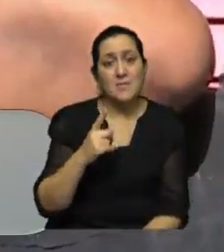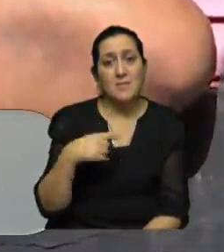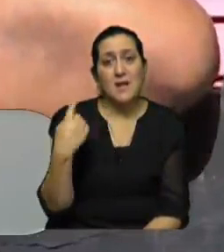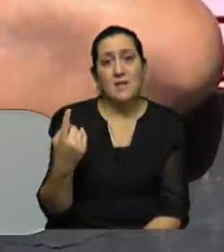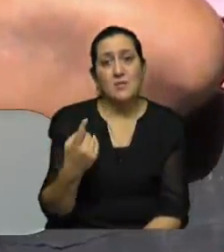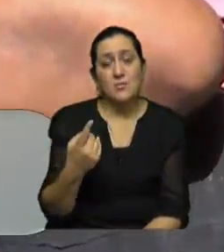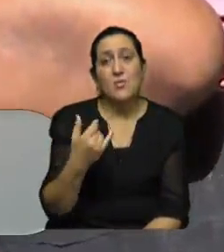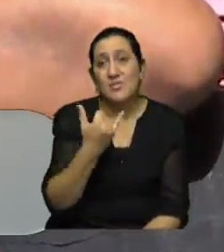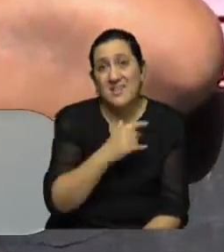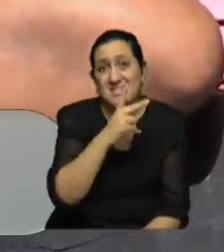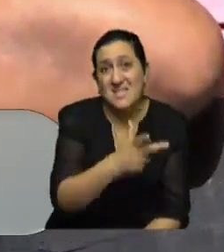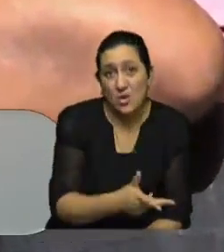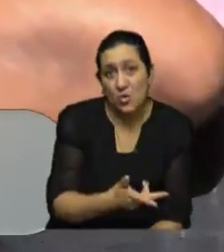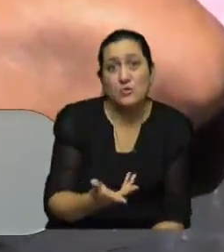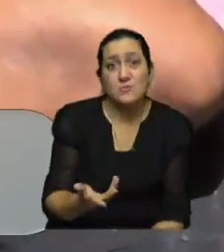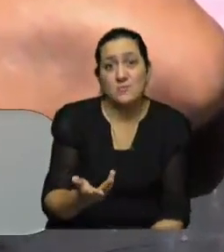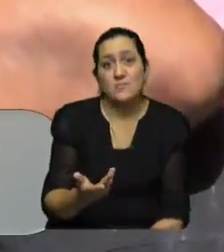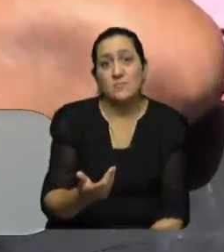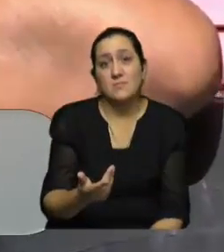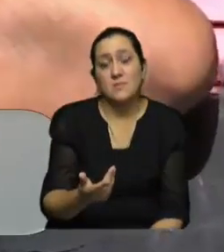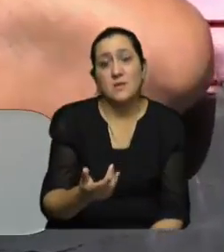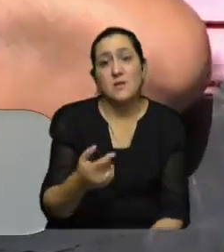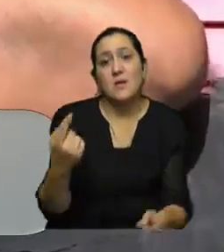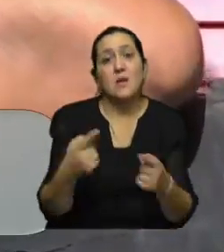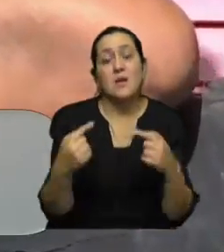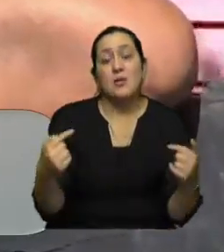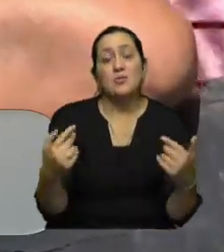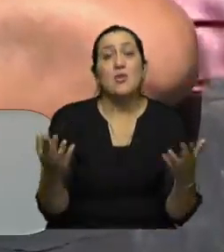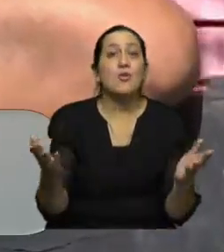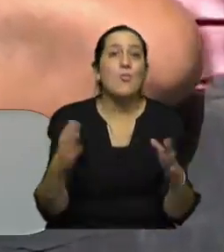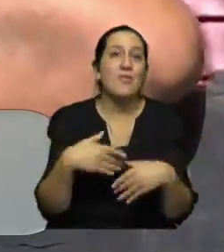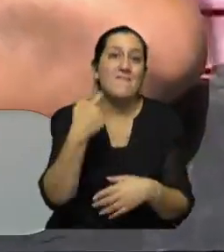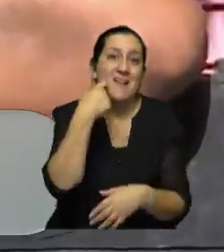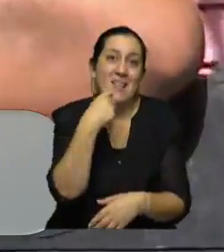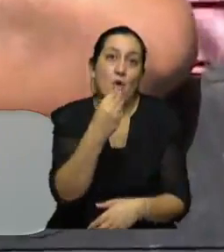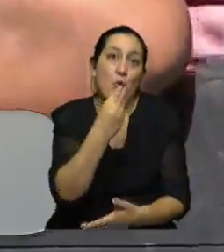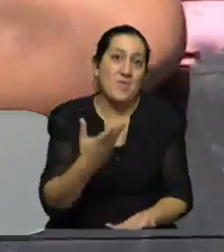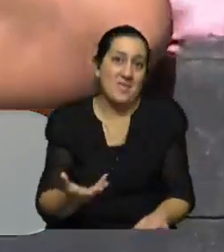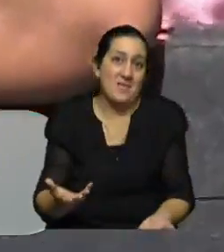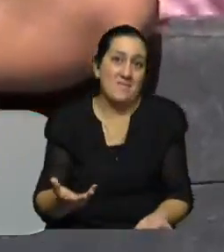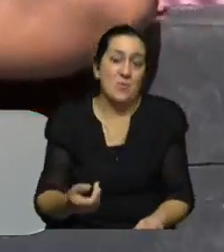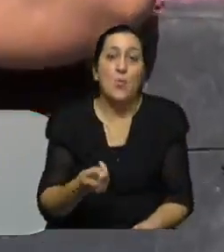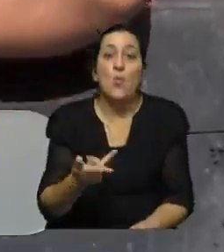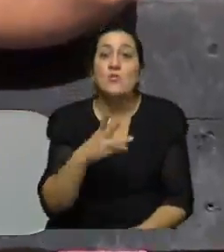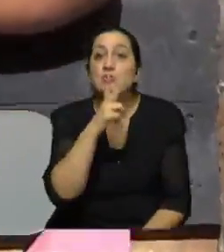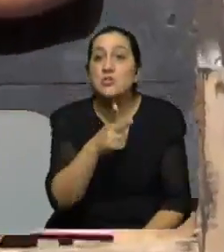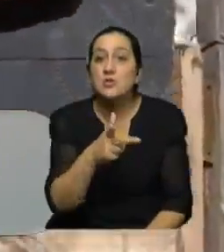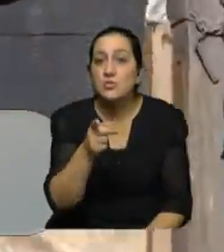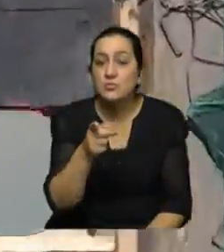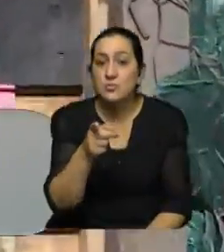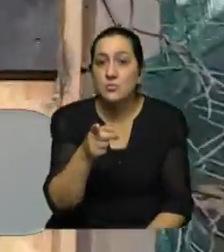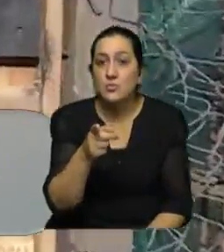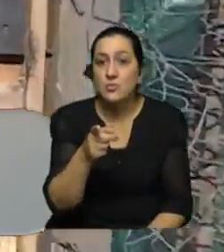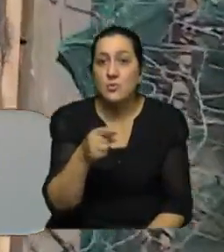principalmente cuando tenés niños y que sí o sí las cosas no pueden faltar para el hogar, ¿no? ¿Cuántos niños tiene